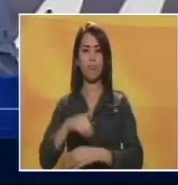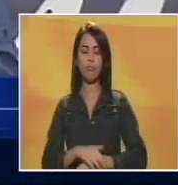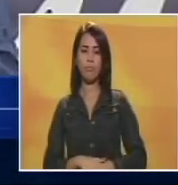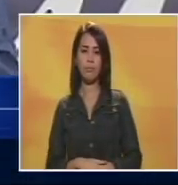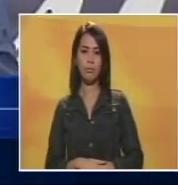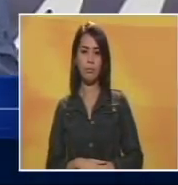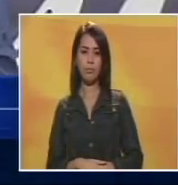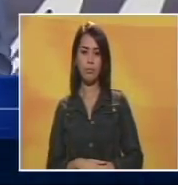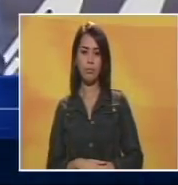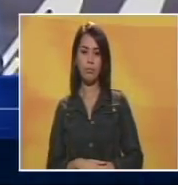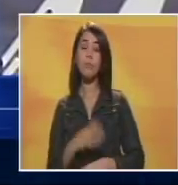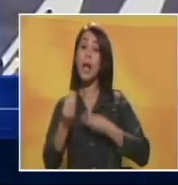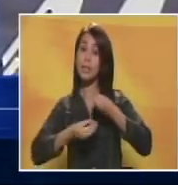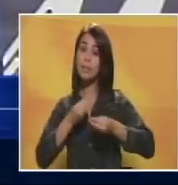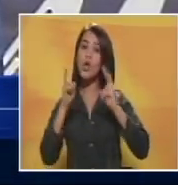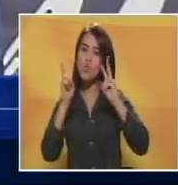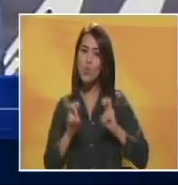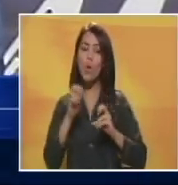válido,